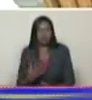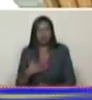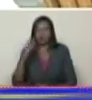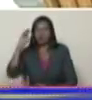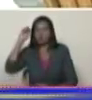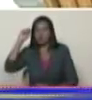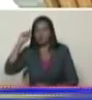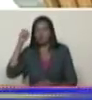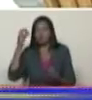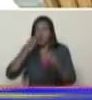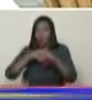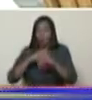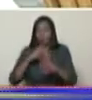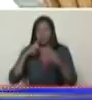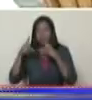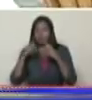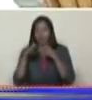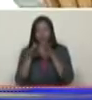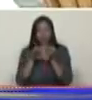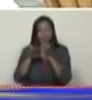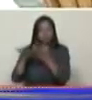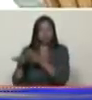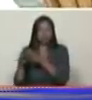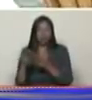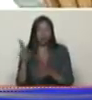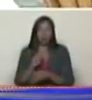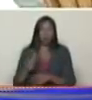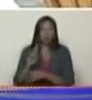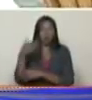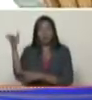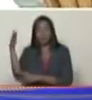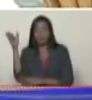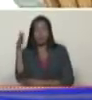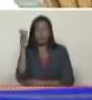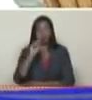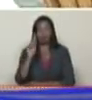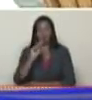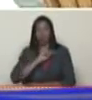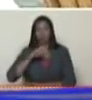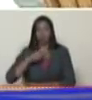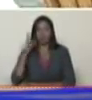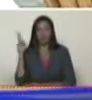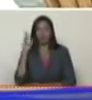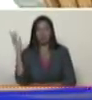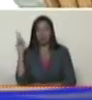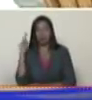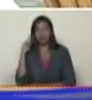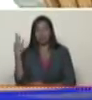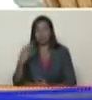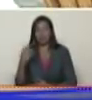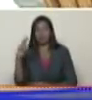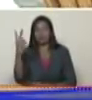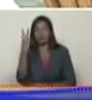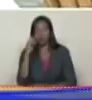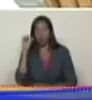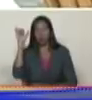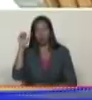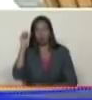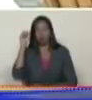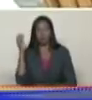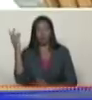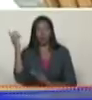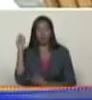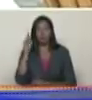no los politicemos, ¿no? Que nadie los utilice por una bandera, pero Venezuela debe saber la verdad. Vamos a ver este segundo video,